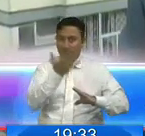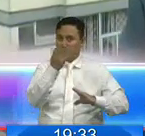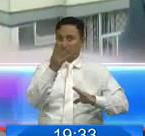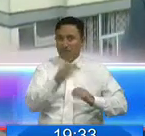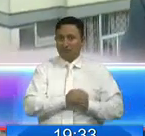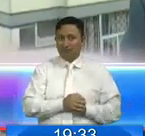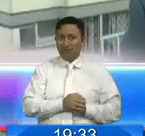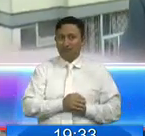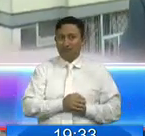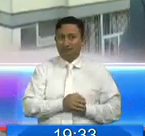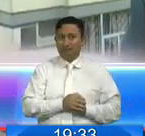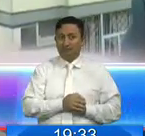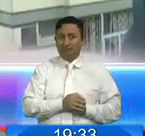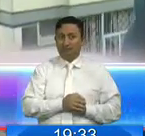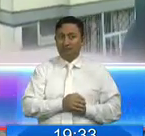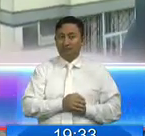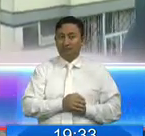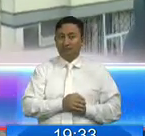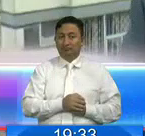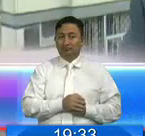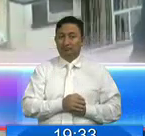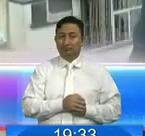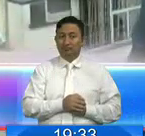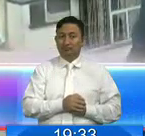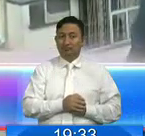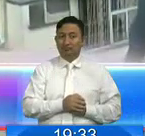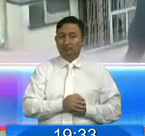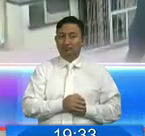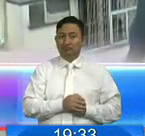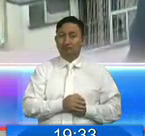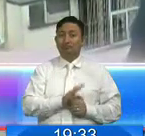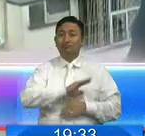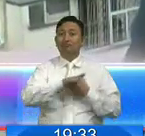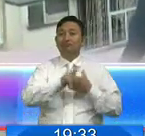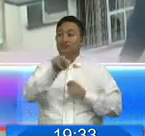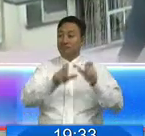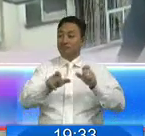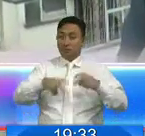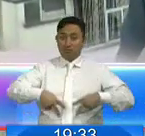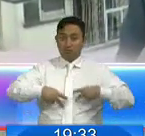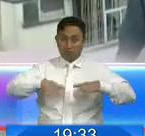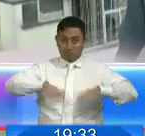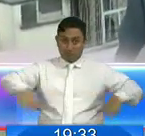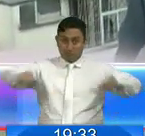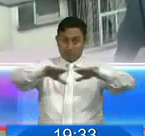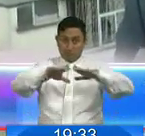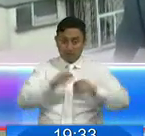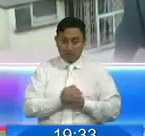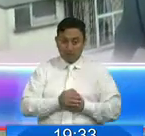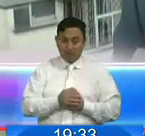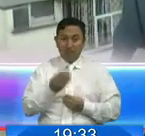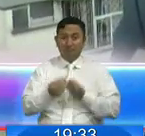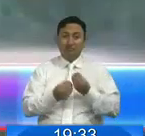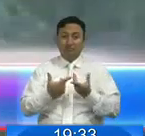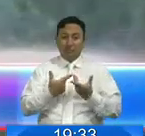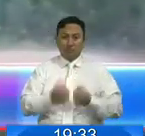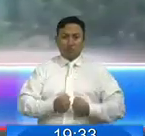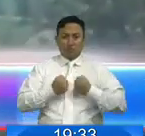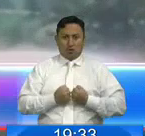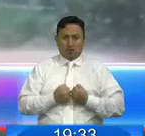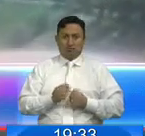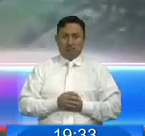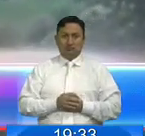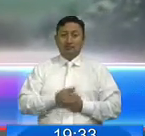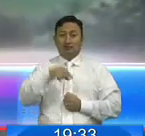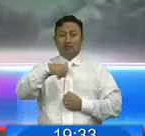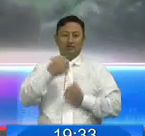rato que alguien nos tome a nosotros como rehenes. Todos los que vivimos en la zona, verdaderamente vivimos porque somos valientes. Los